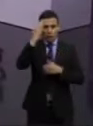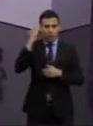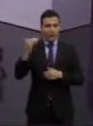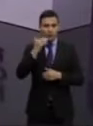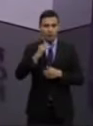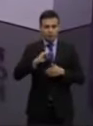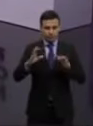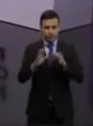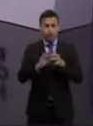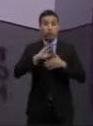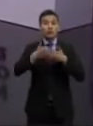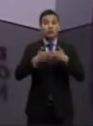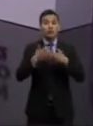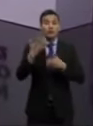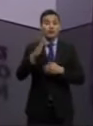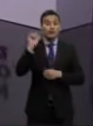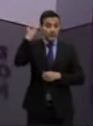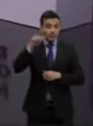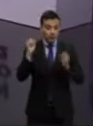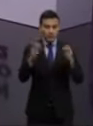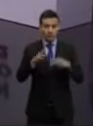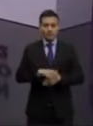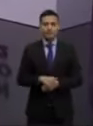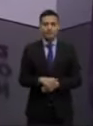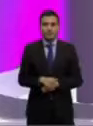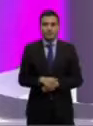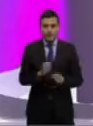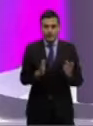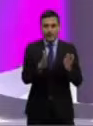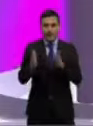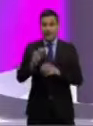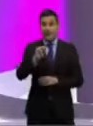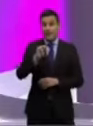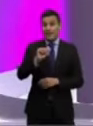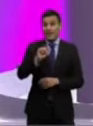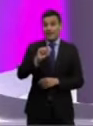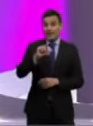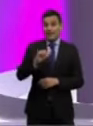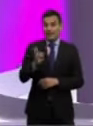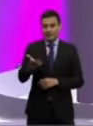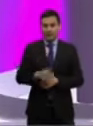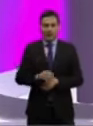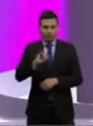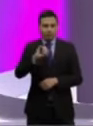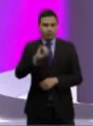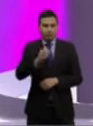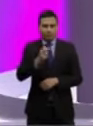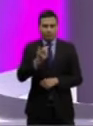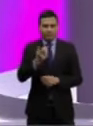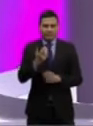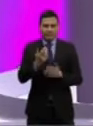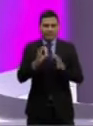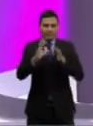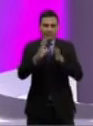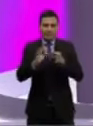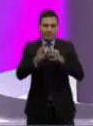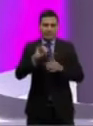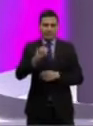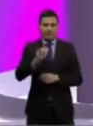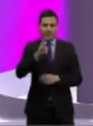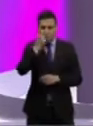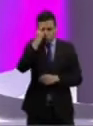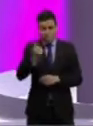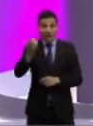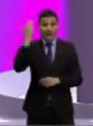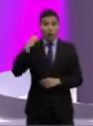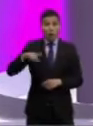Gracias, Julián. Natalia. Sí, es cierto, antes de que lo digan, que el antes, el pasado, como estaba, nuestros gobernantes no le han cumplido al